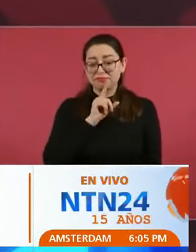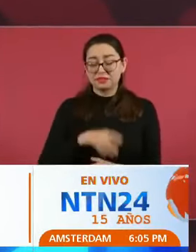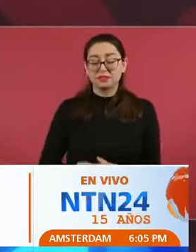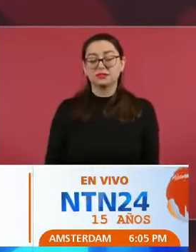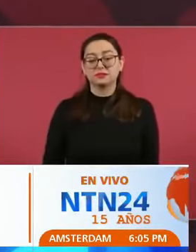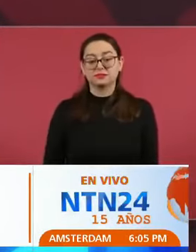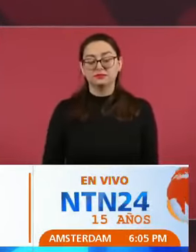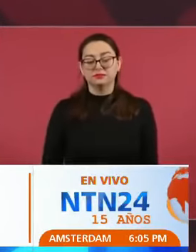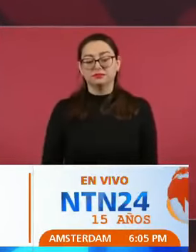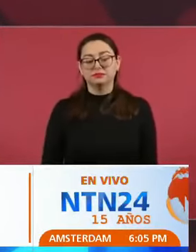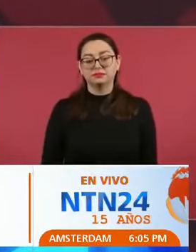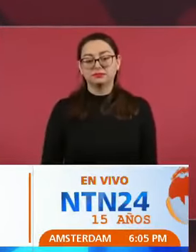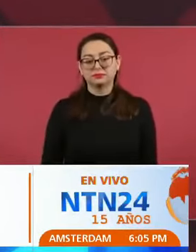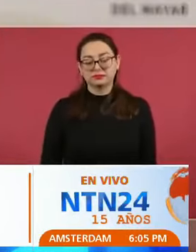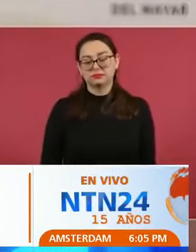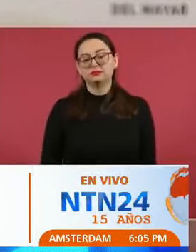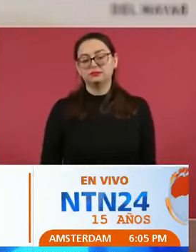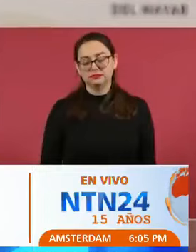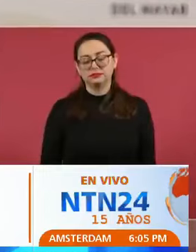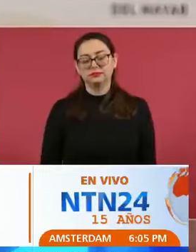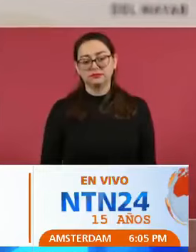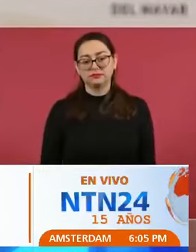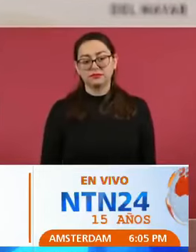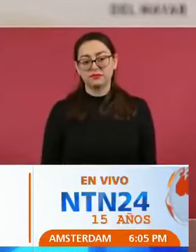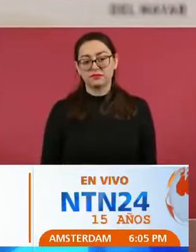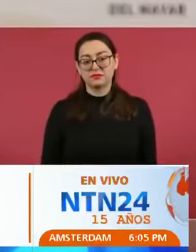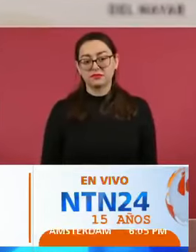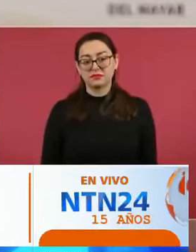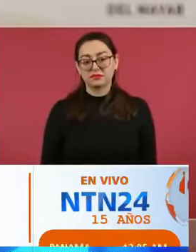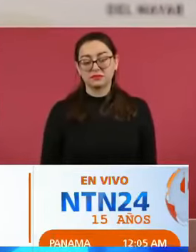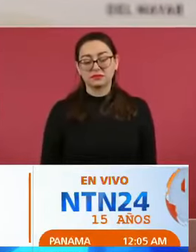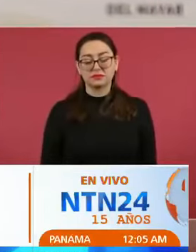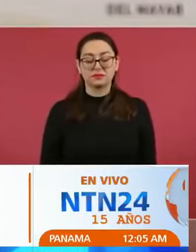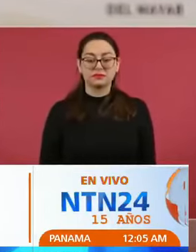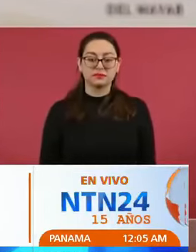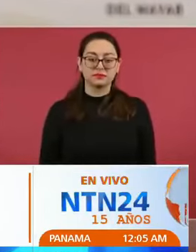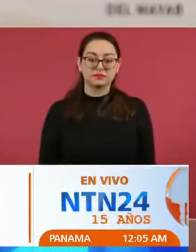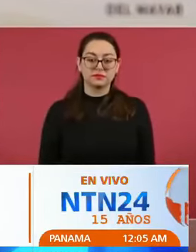Están, desde luego, muy molestos.